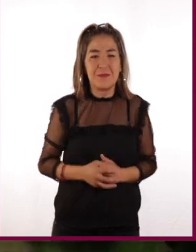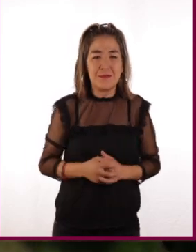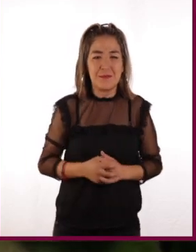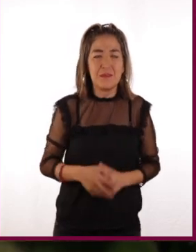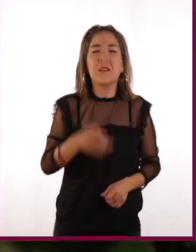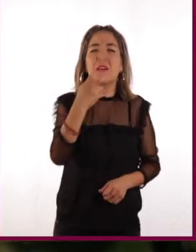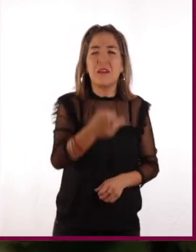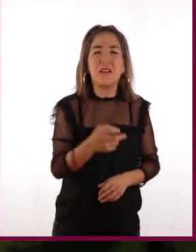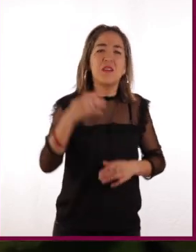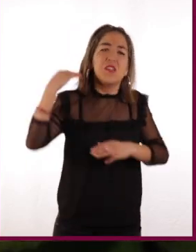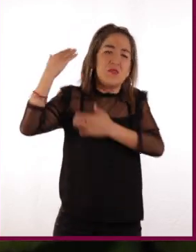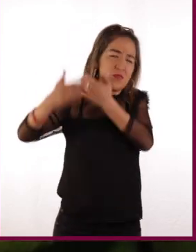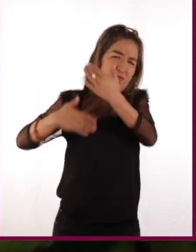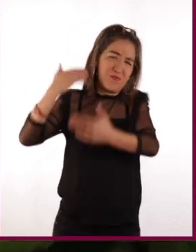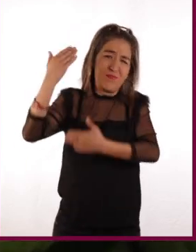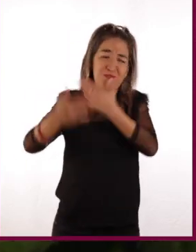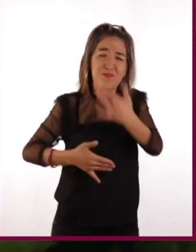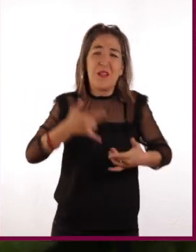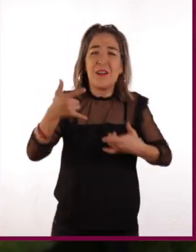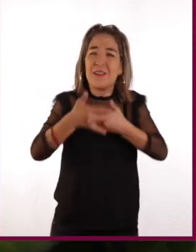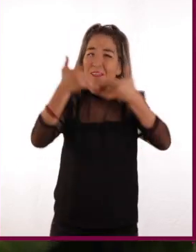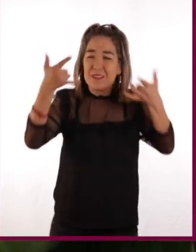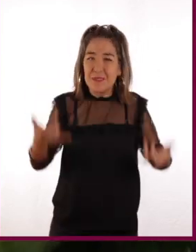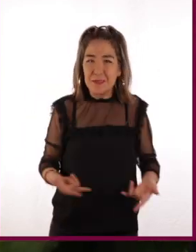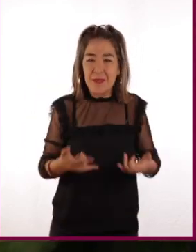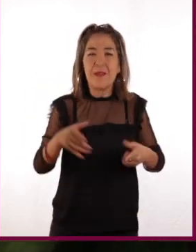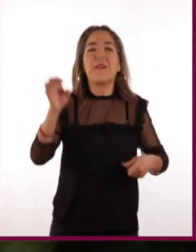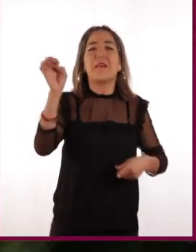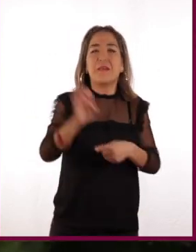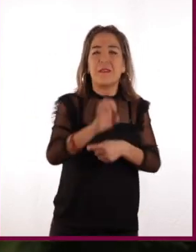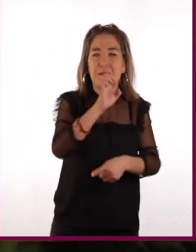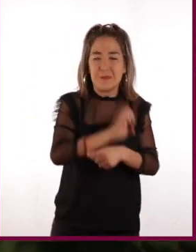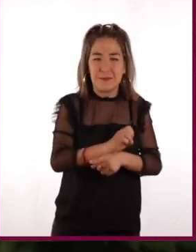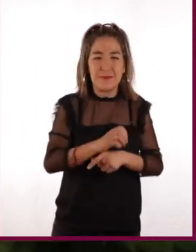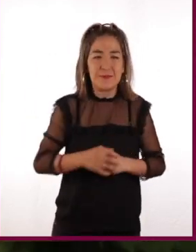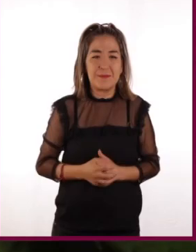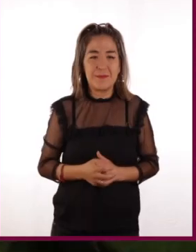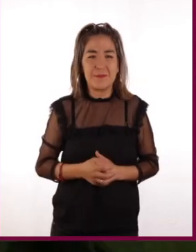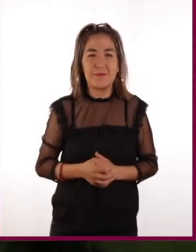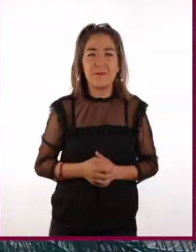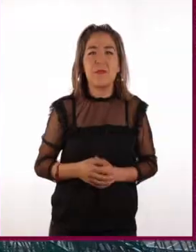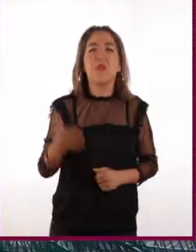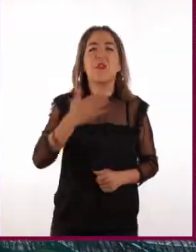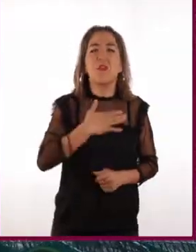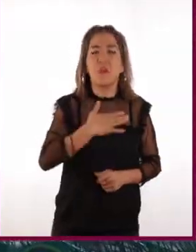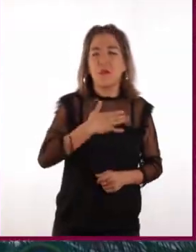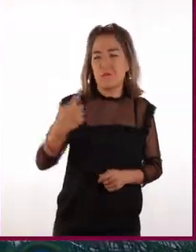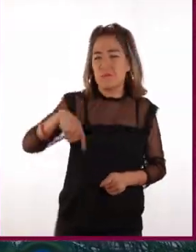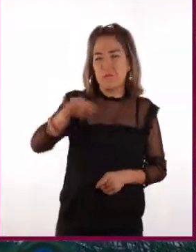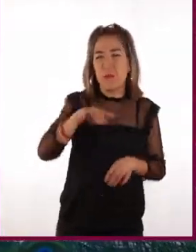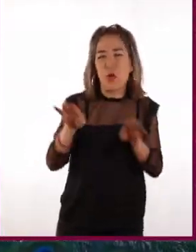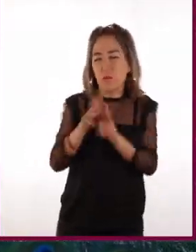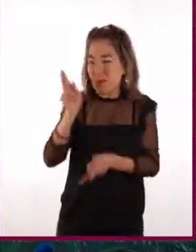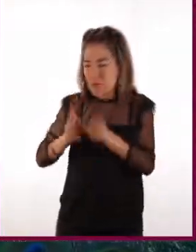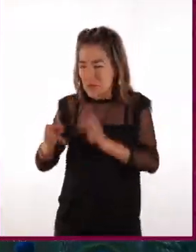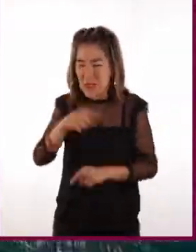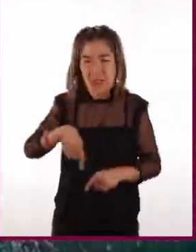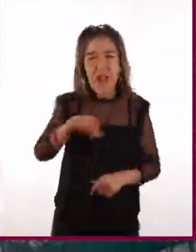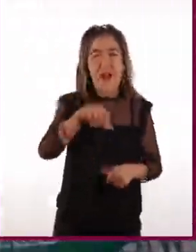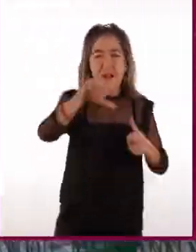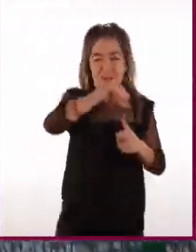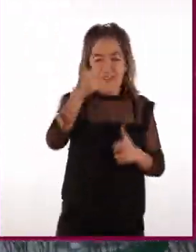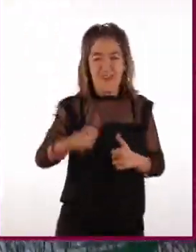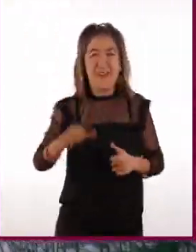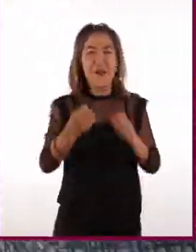y esto se ha dado a lo largo de toda la historia, ¿sí? Entonces nosotros podemos decir que para